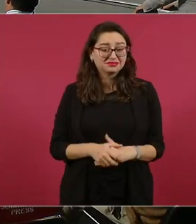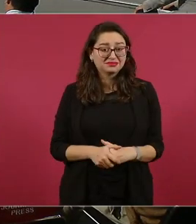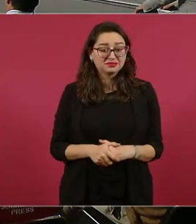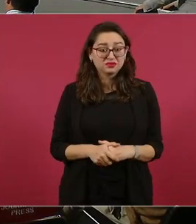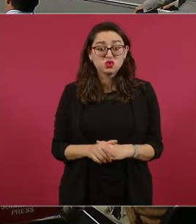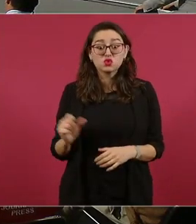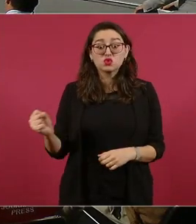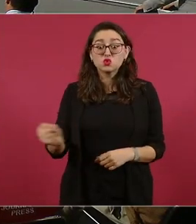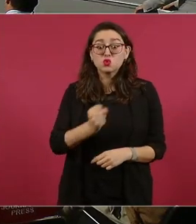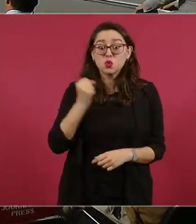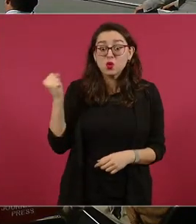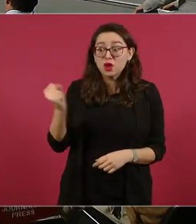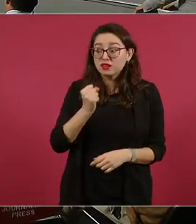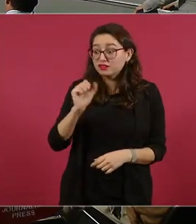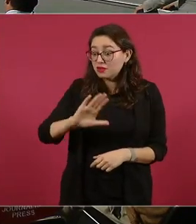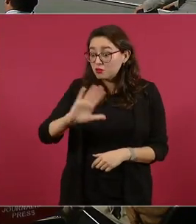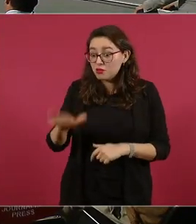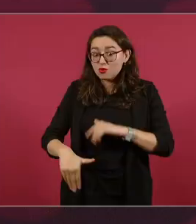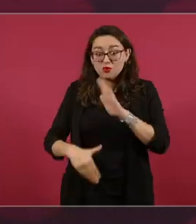Afortunadamente,